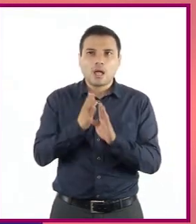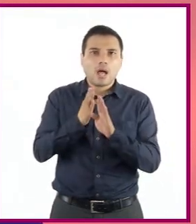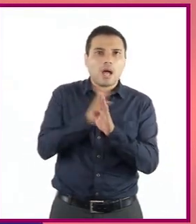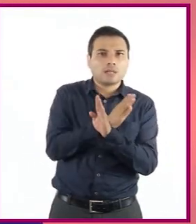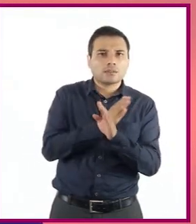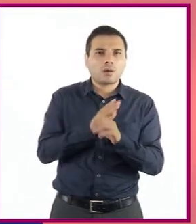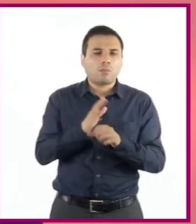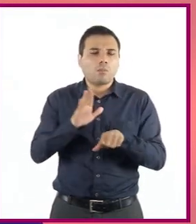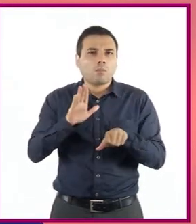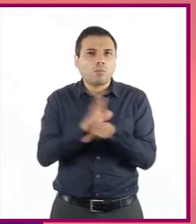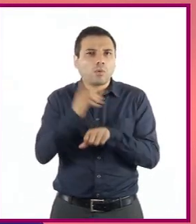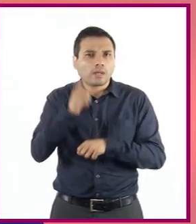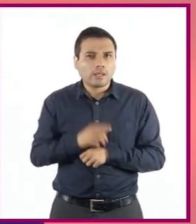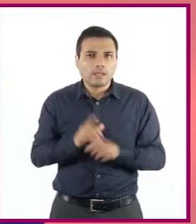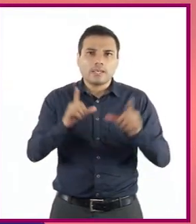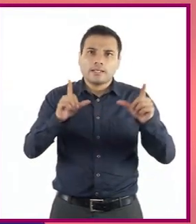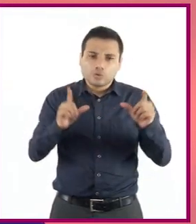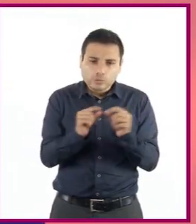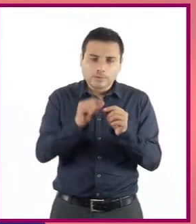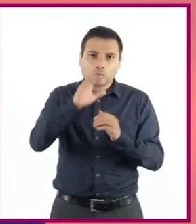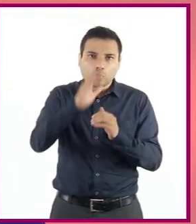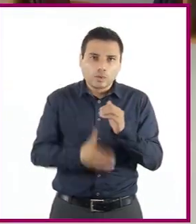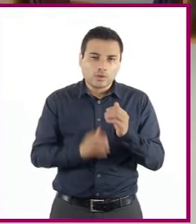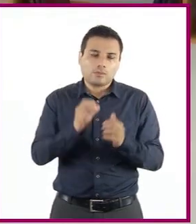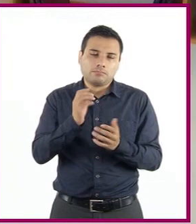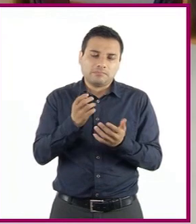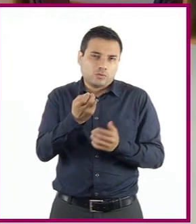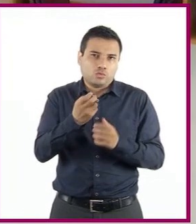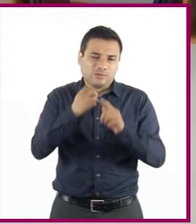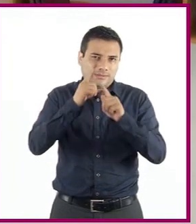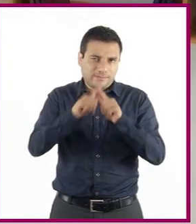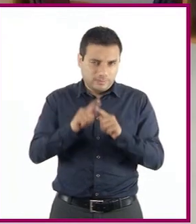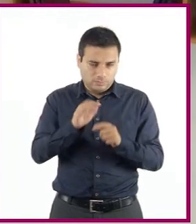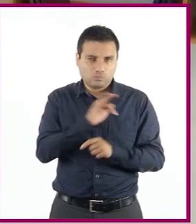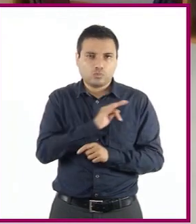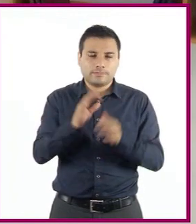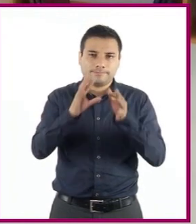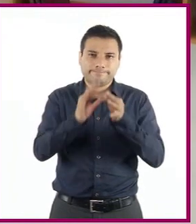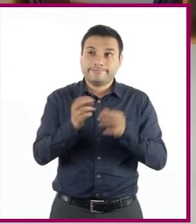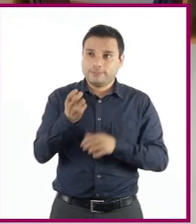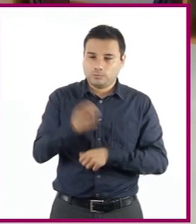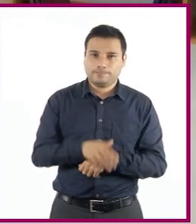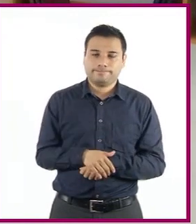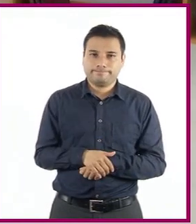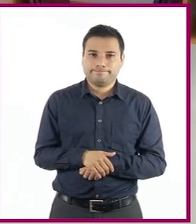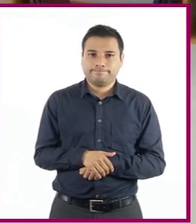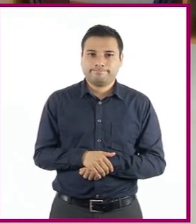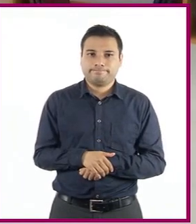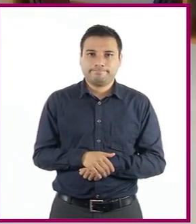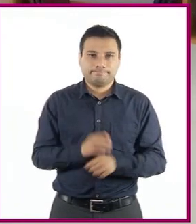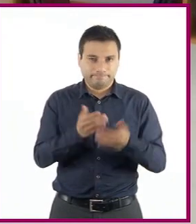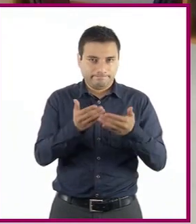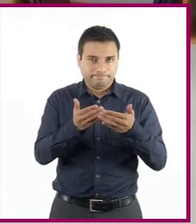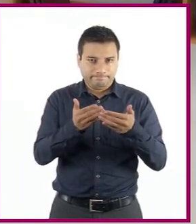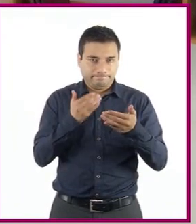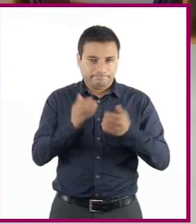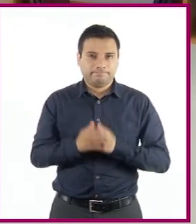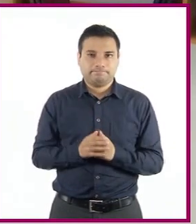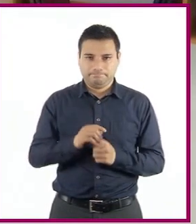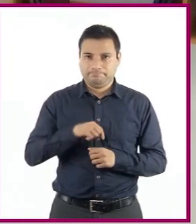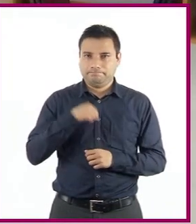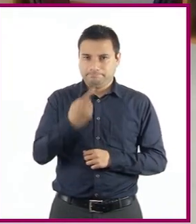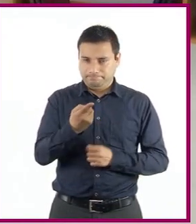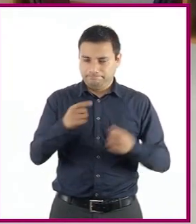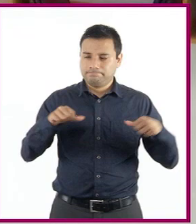resumir, concluir o terminar un texto. Muy bien, así es. Pero antes, permíteme dejarles un reto